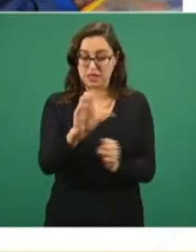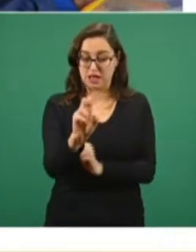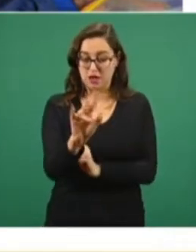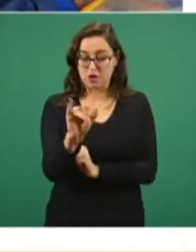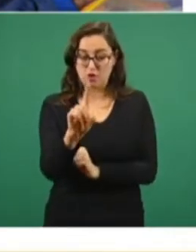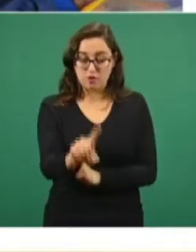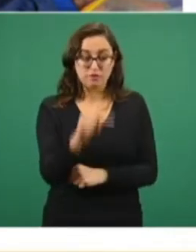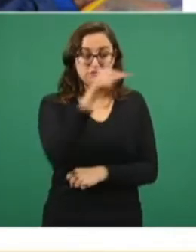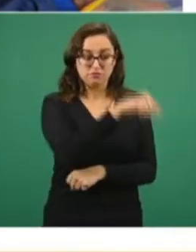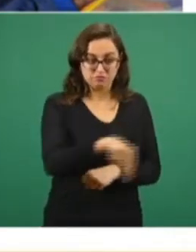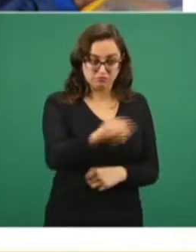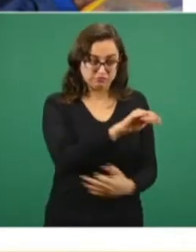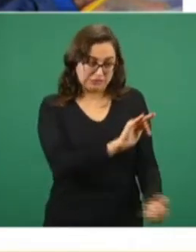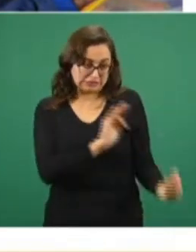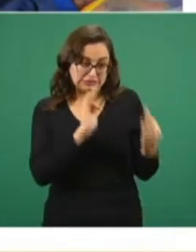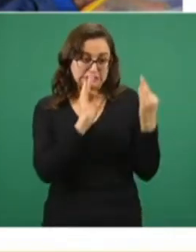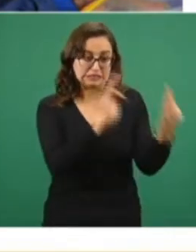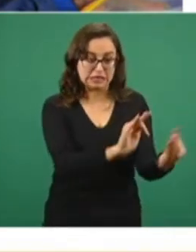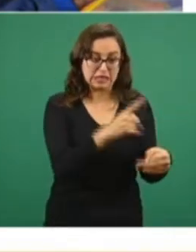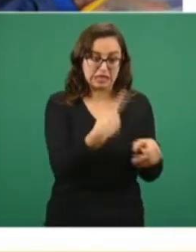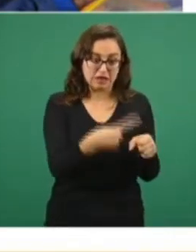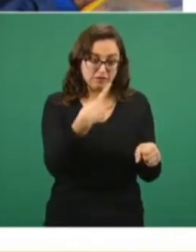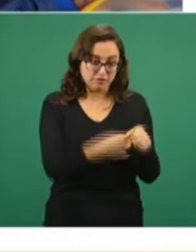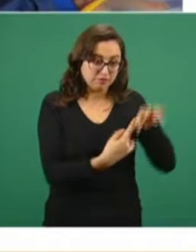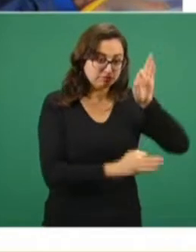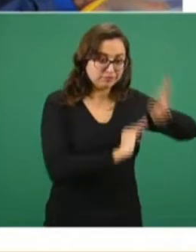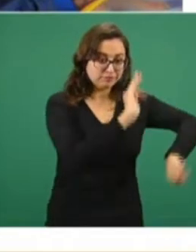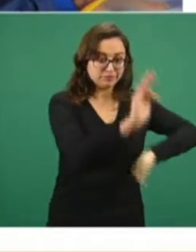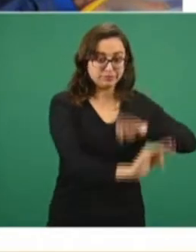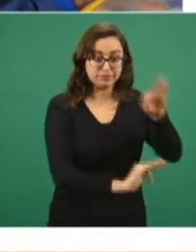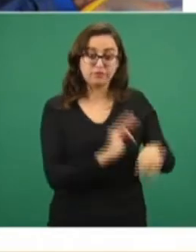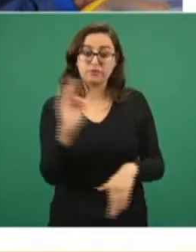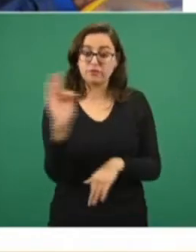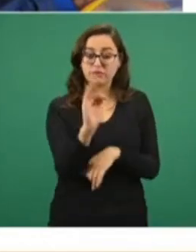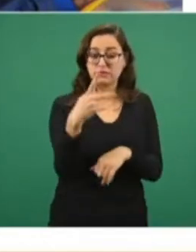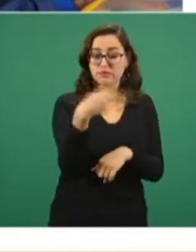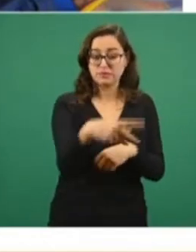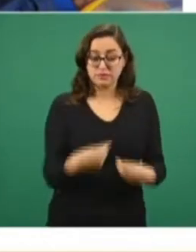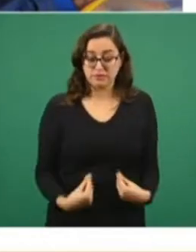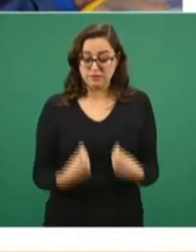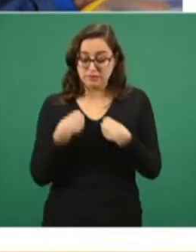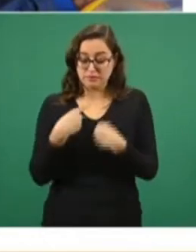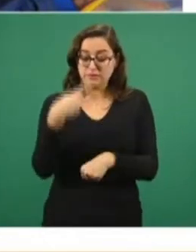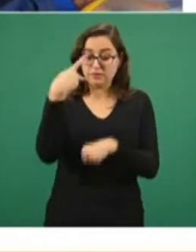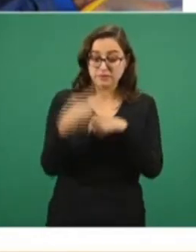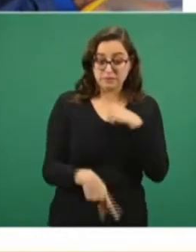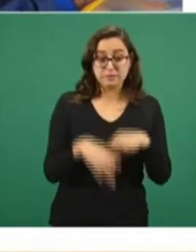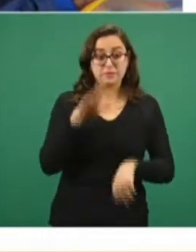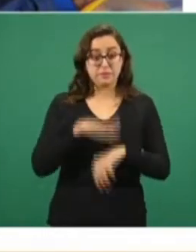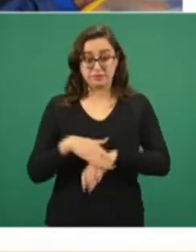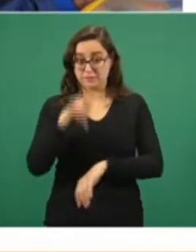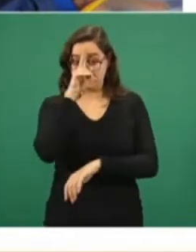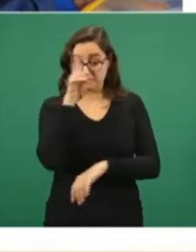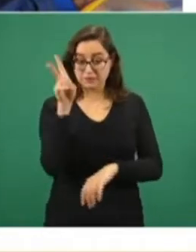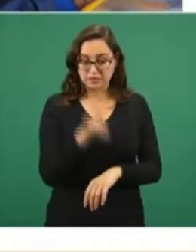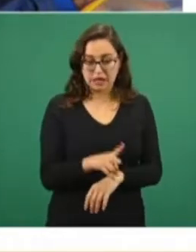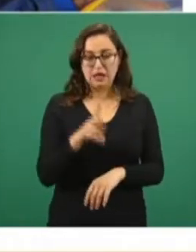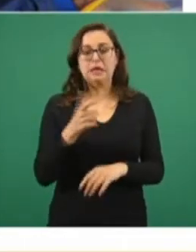de COVID, que se relaciona directamente y que podría tener un riesgo de infectarse porque se expone al